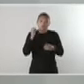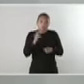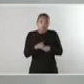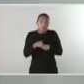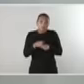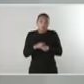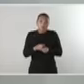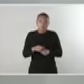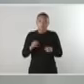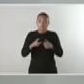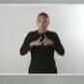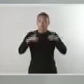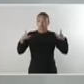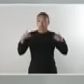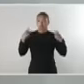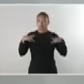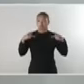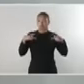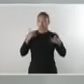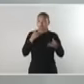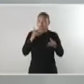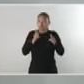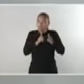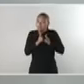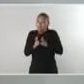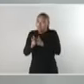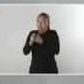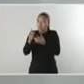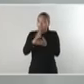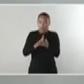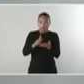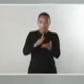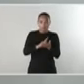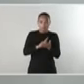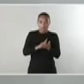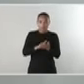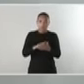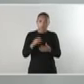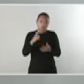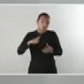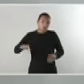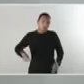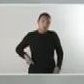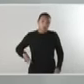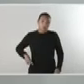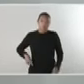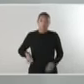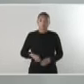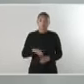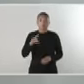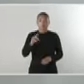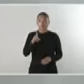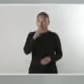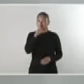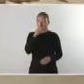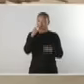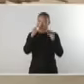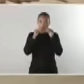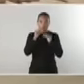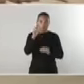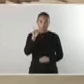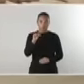esas amplias mayorías que le den viabilidad y legitimidad a los gobiernos que no nos quedemos callados